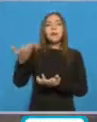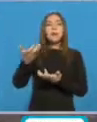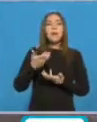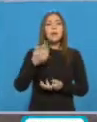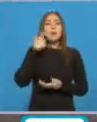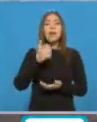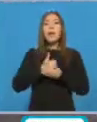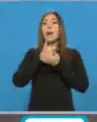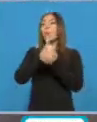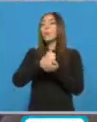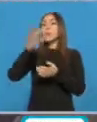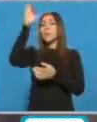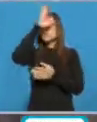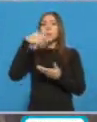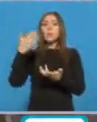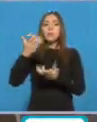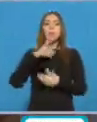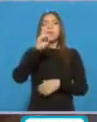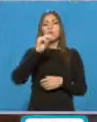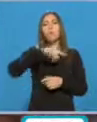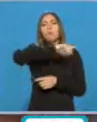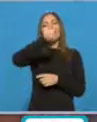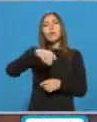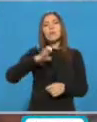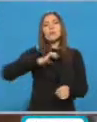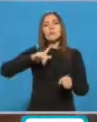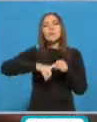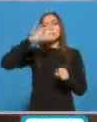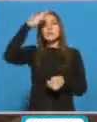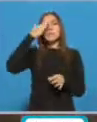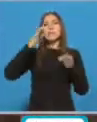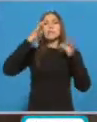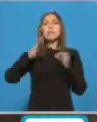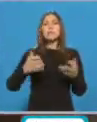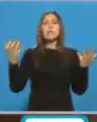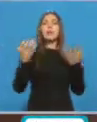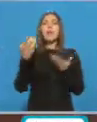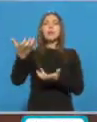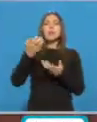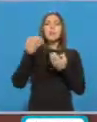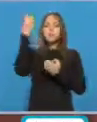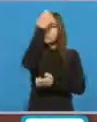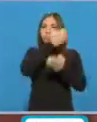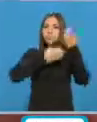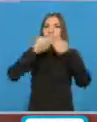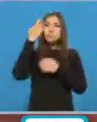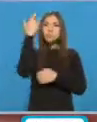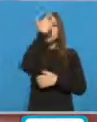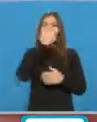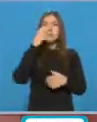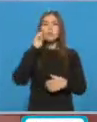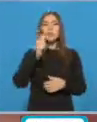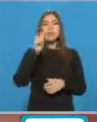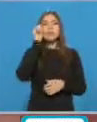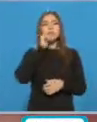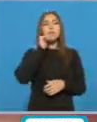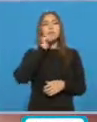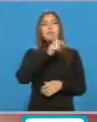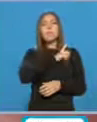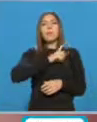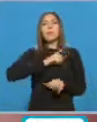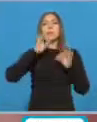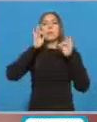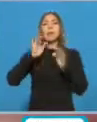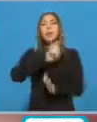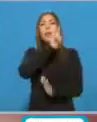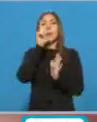para que ayude a la ciencia. No, para eso están ustedes, ¿verdad? Sí, exactamente. La indicación es que, pues, obviamente siempre la legal procedencia y que